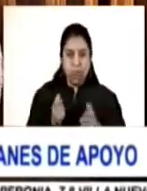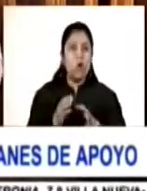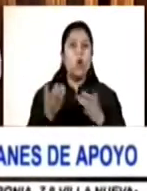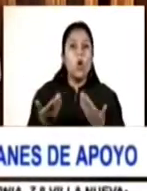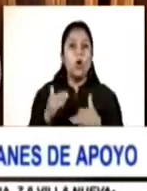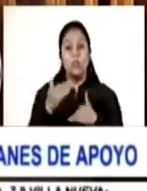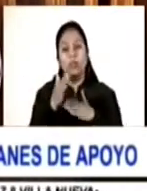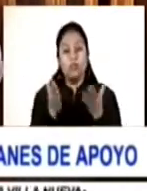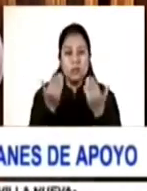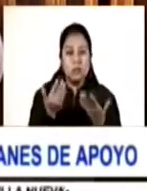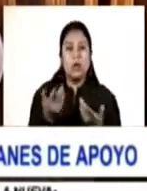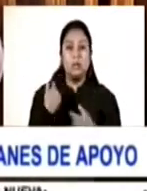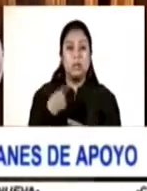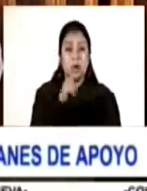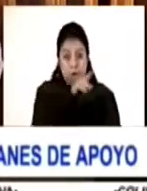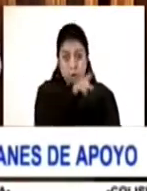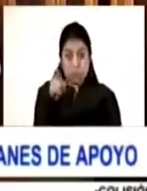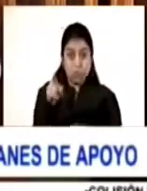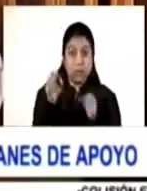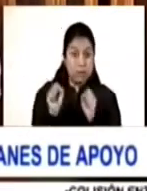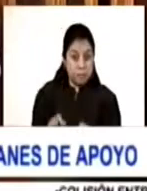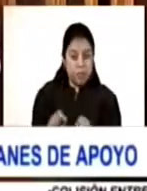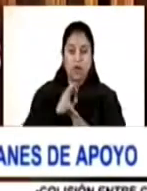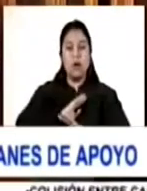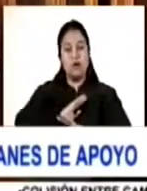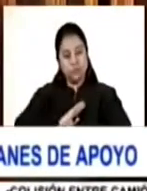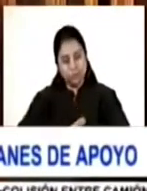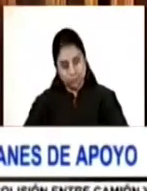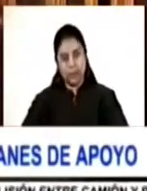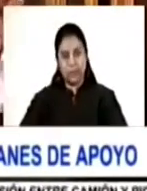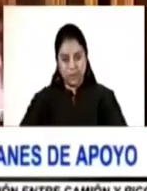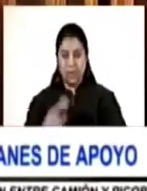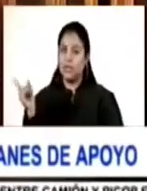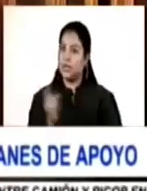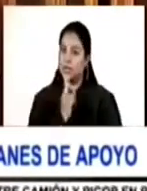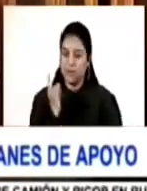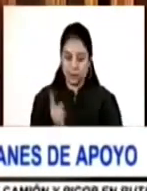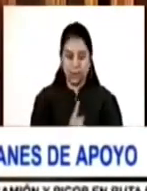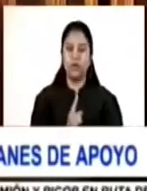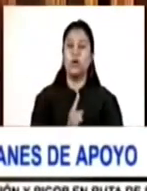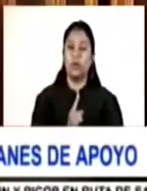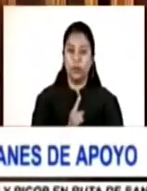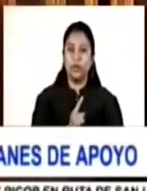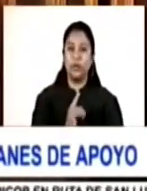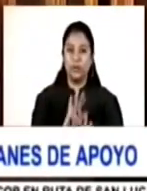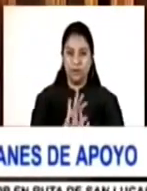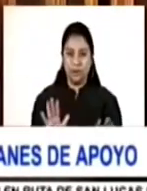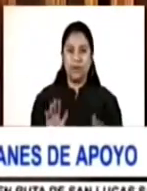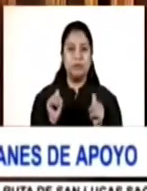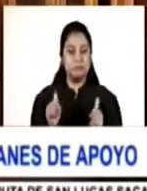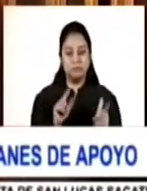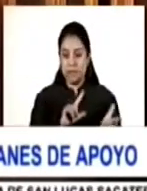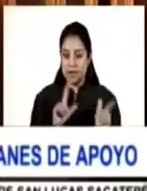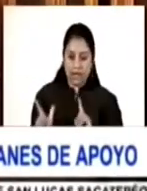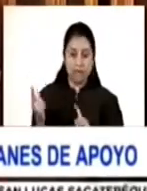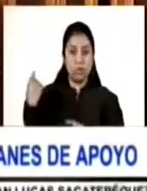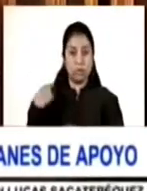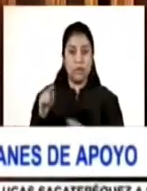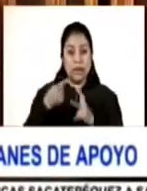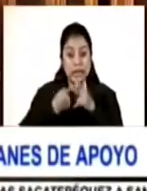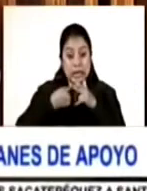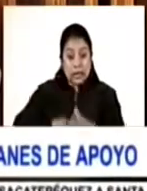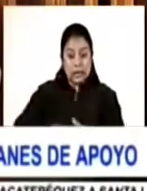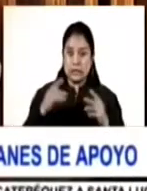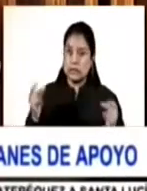cabo para que usted pueda estar tranquilo, que todo, absolutamente todo, pueda estar listo para que esto